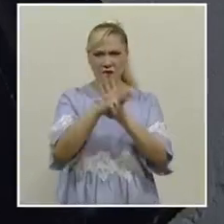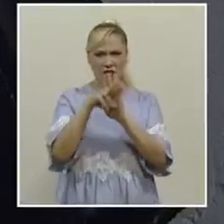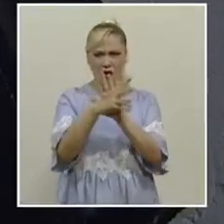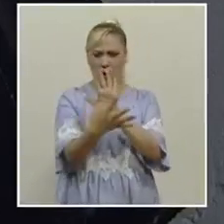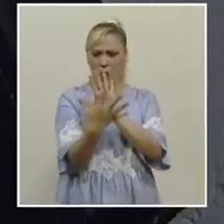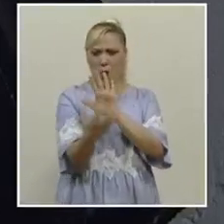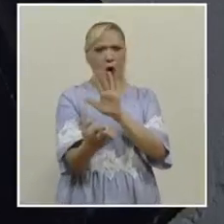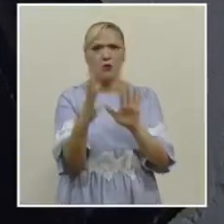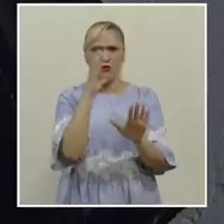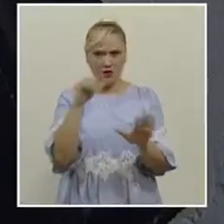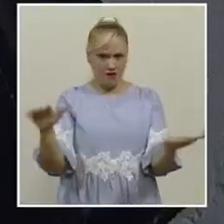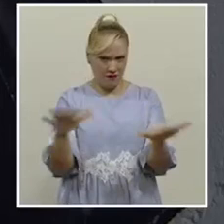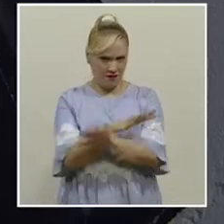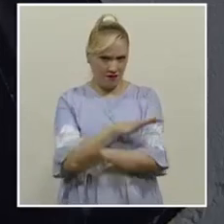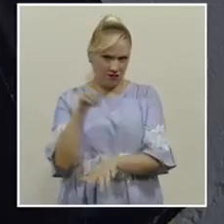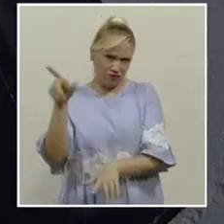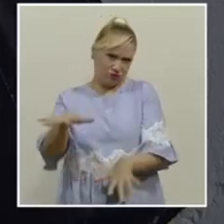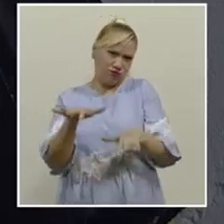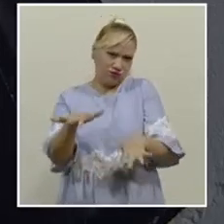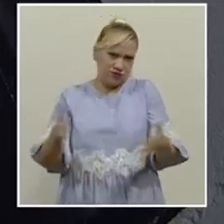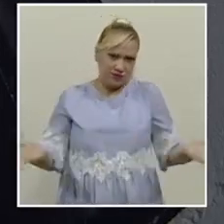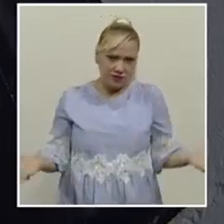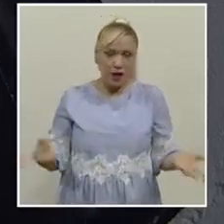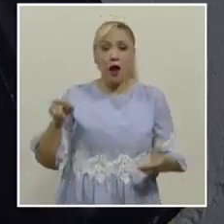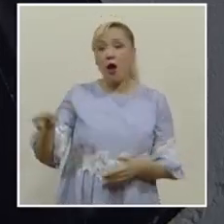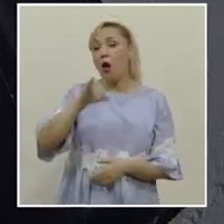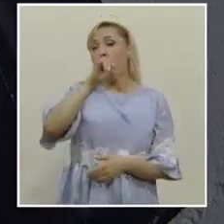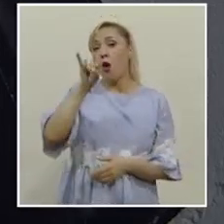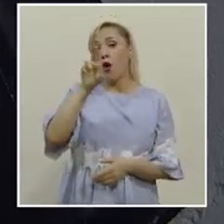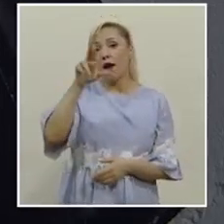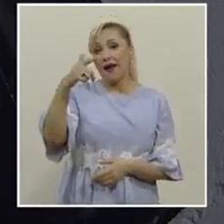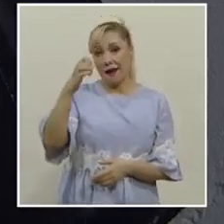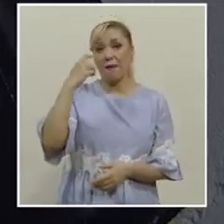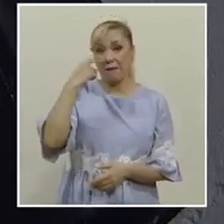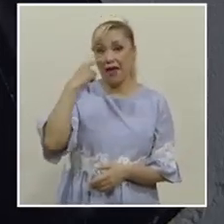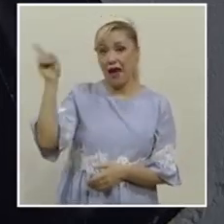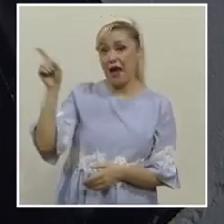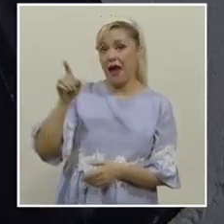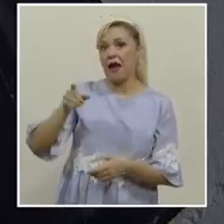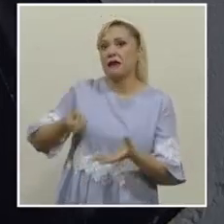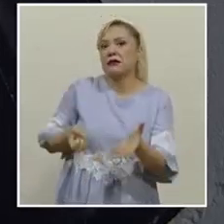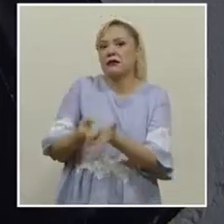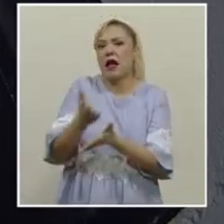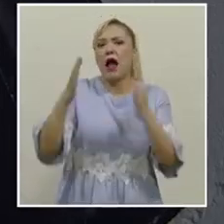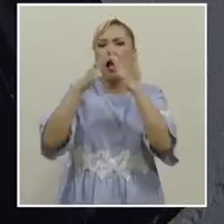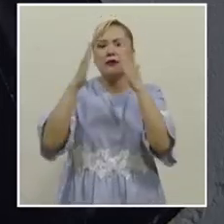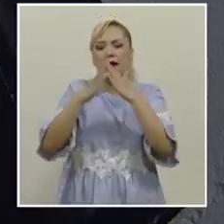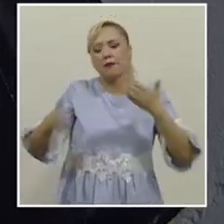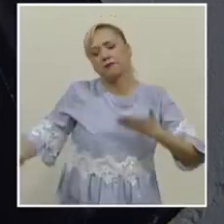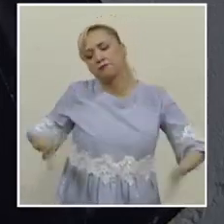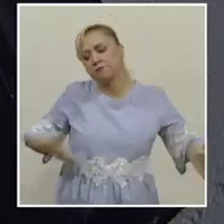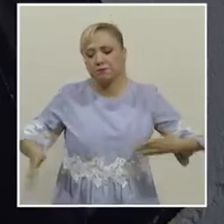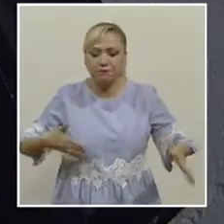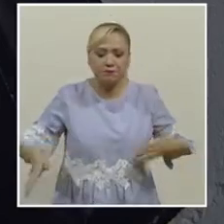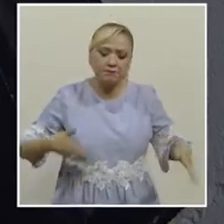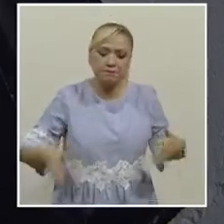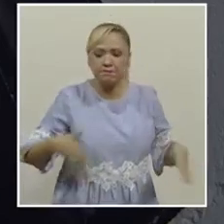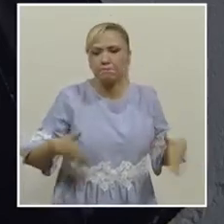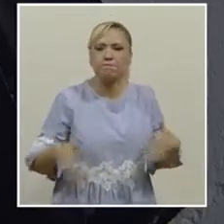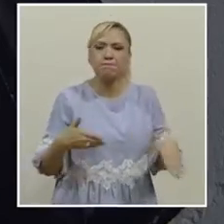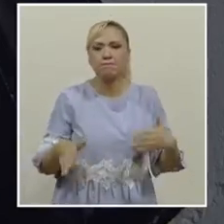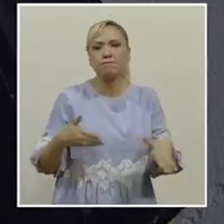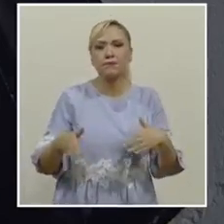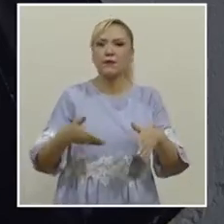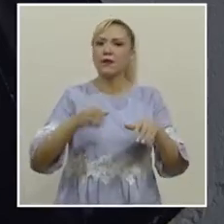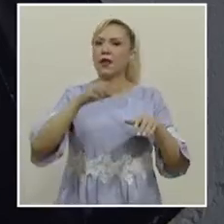no se puede modificar. Ahí Jorge, voy a hacer una pequeña narración, Jorge está saliendo de la casa de ustedes, todavía en pijama, y va hacia